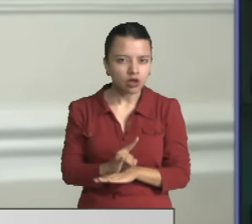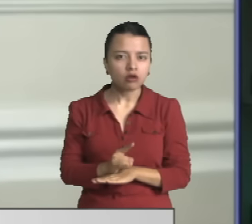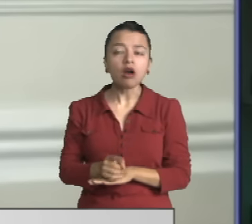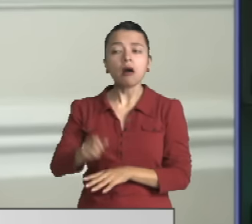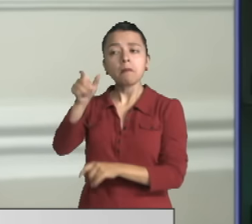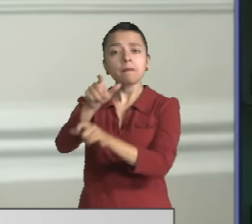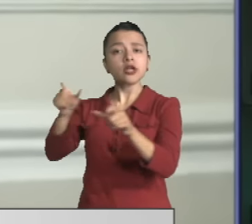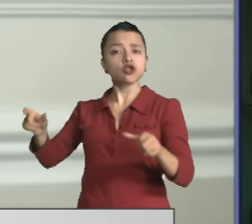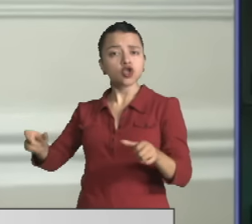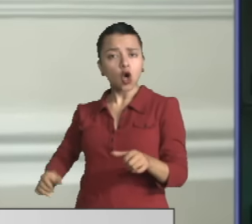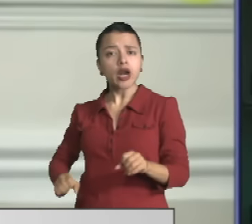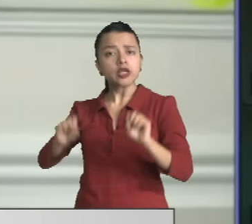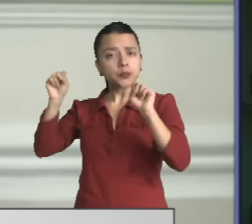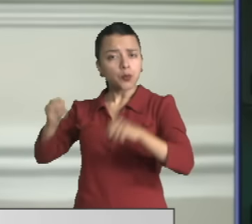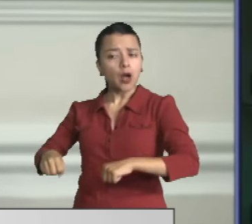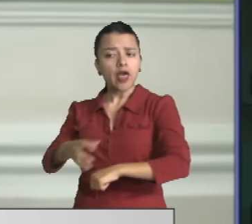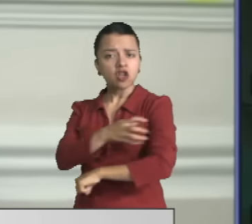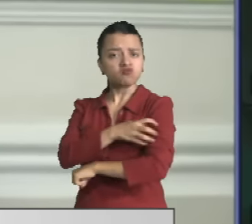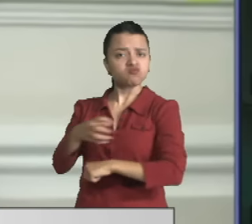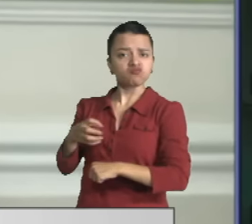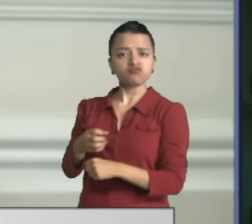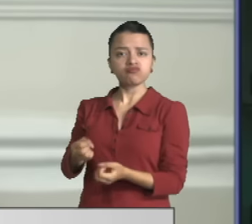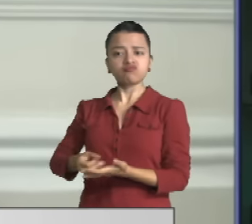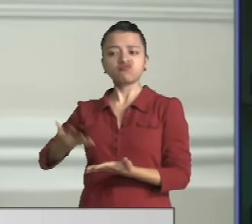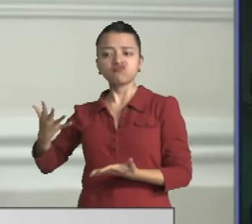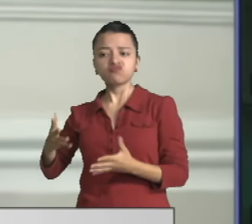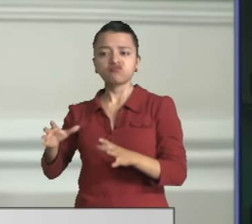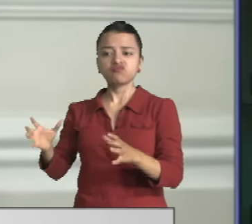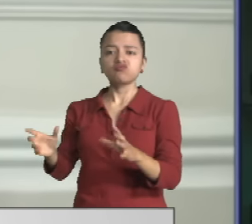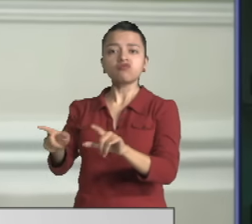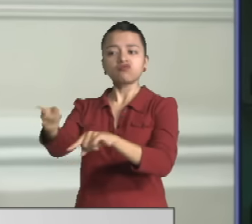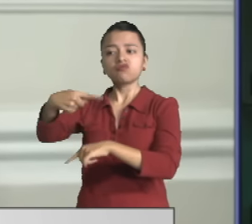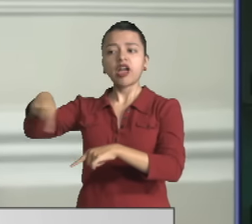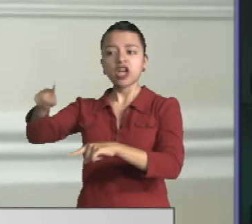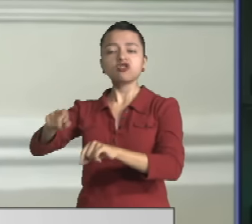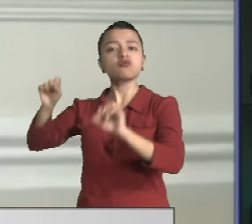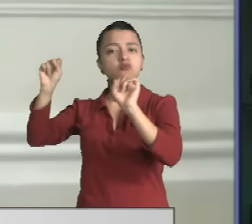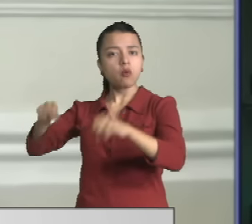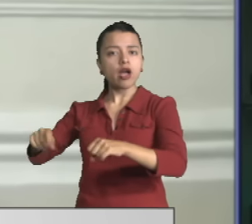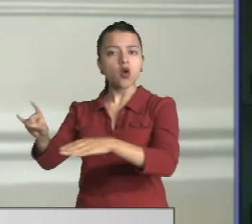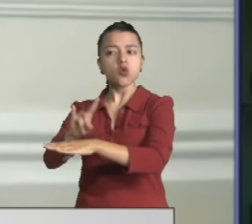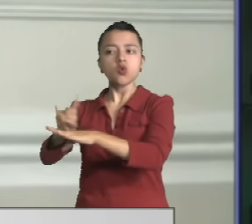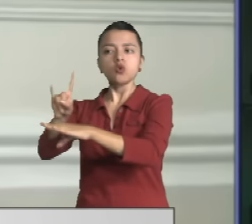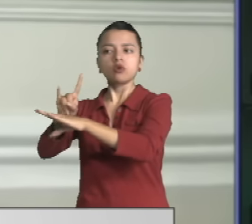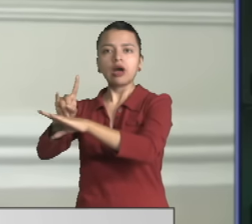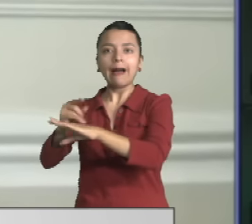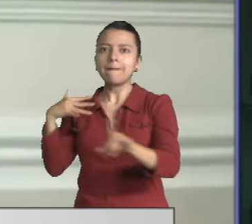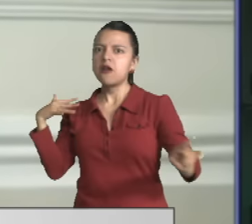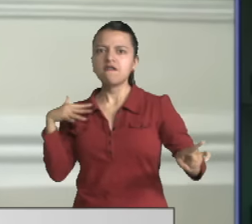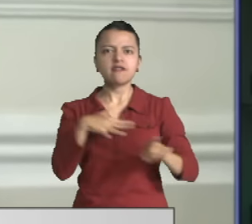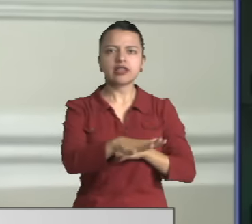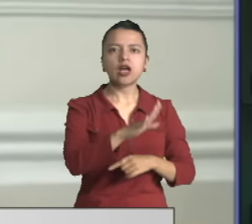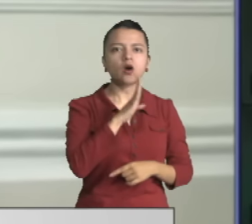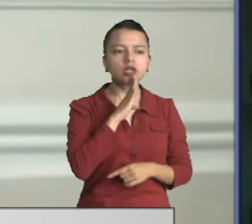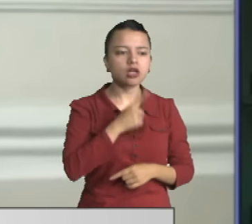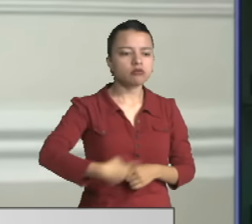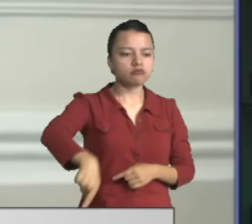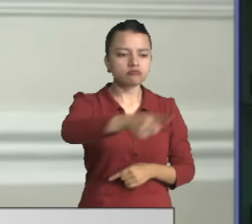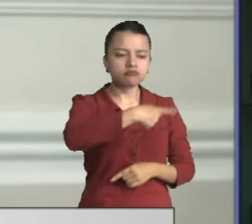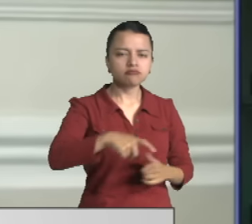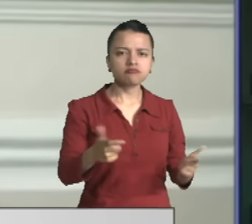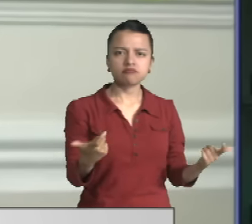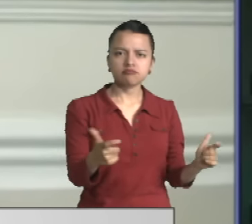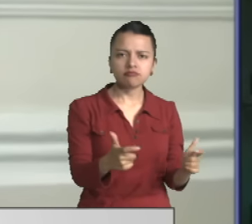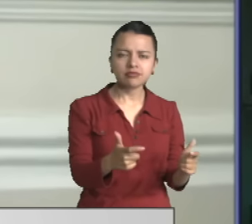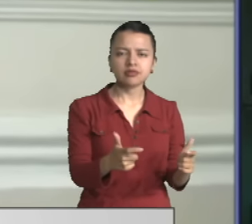crisis climática, que cada vez se hace más aguda, pues el agua se convertirá, como